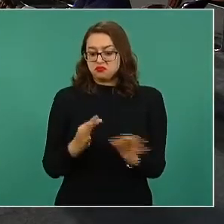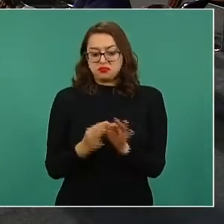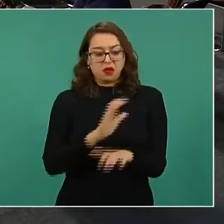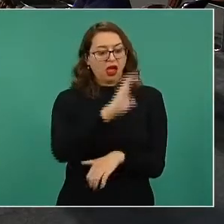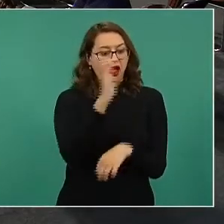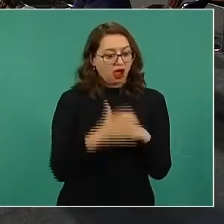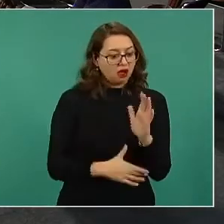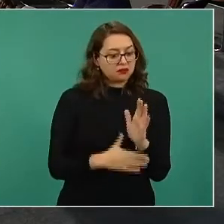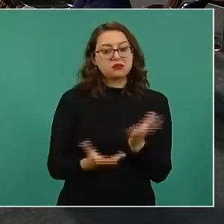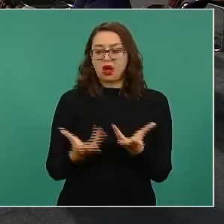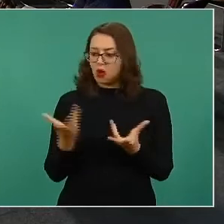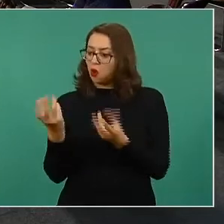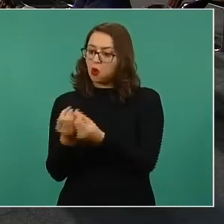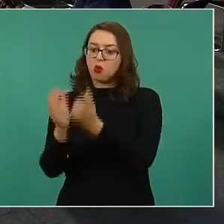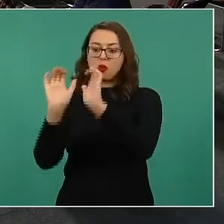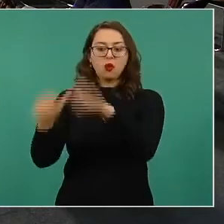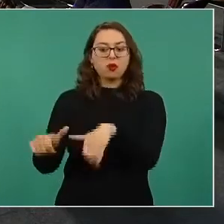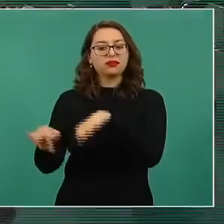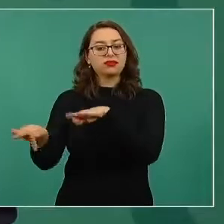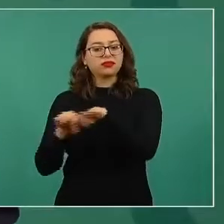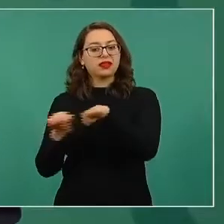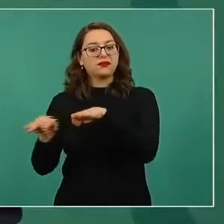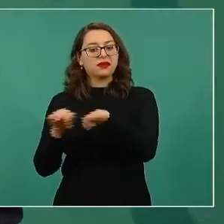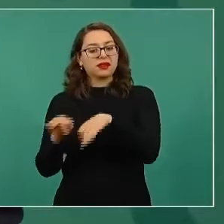termina y se va a trabajar a Iberdrola.